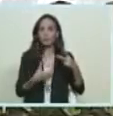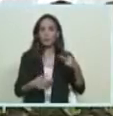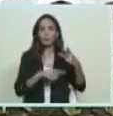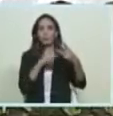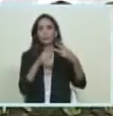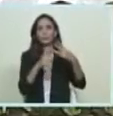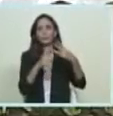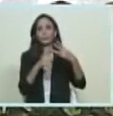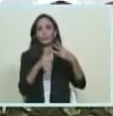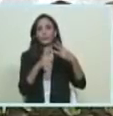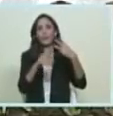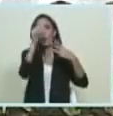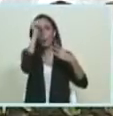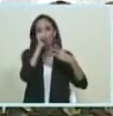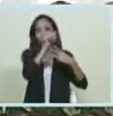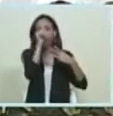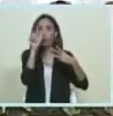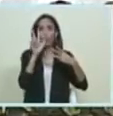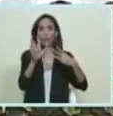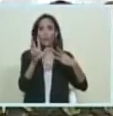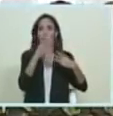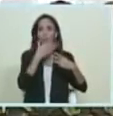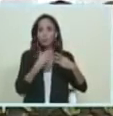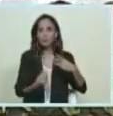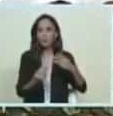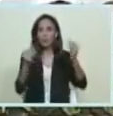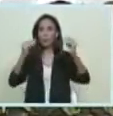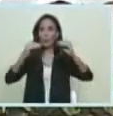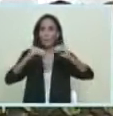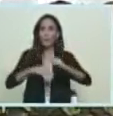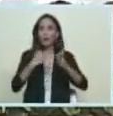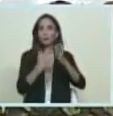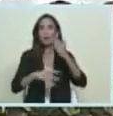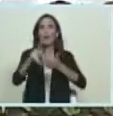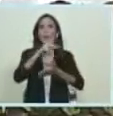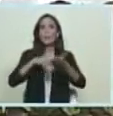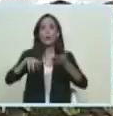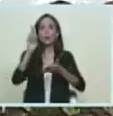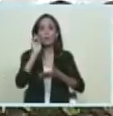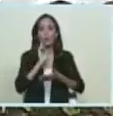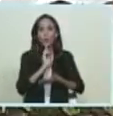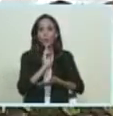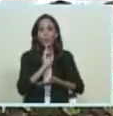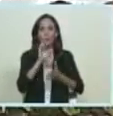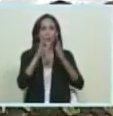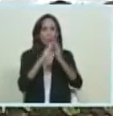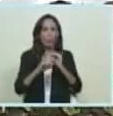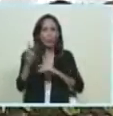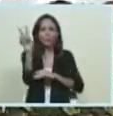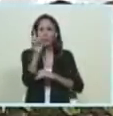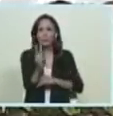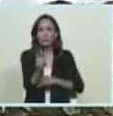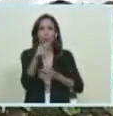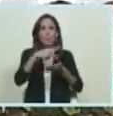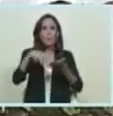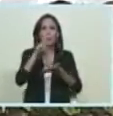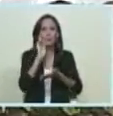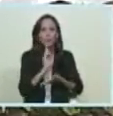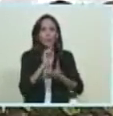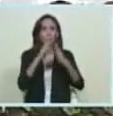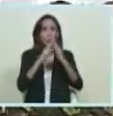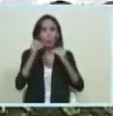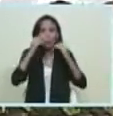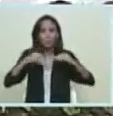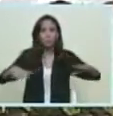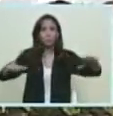diciembre y domingo 3 de diciembre, en las plazas Bolívar de todo el país estará